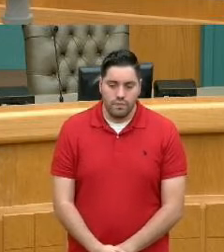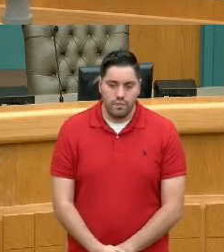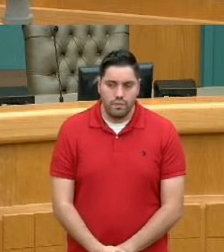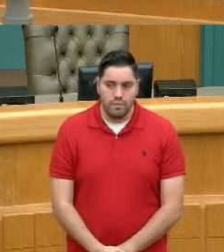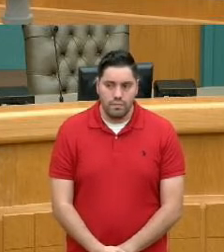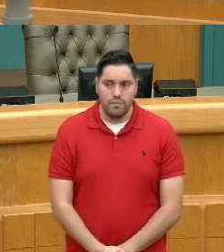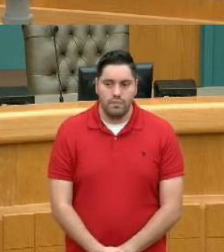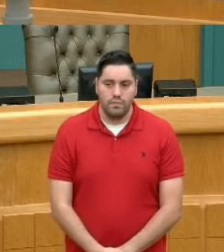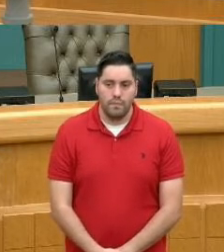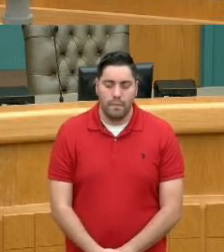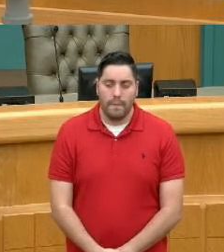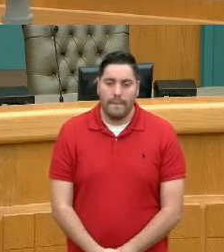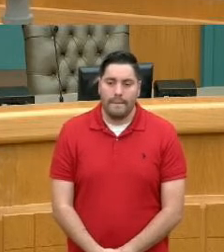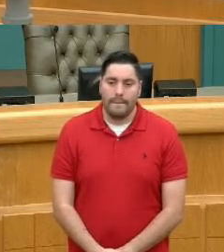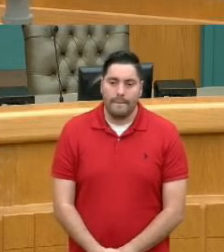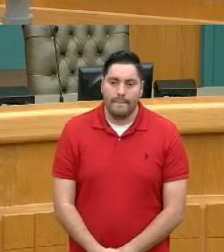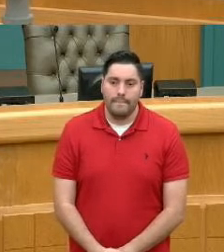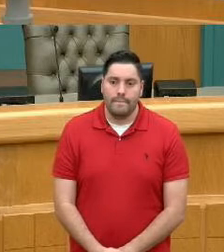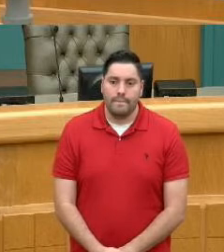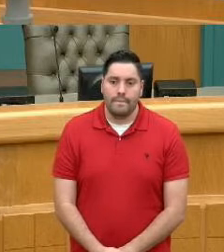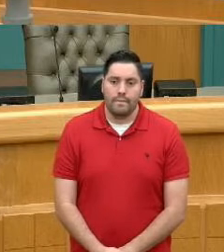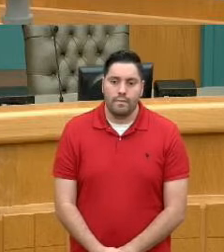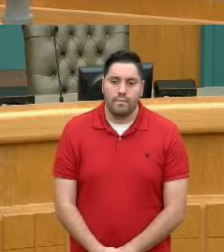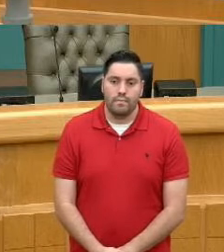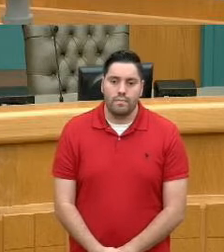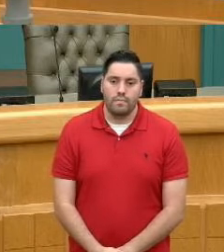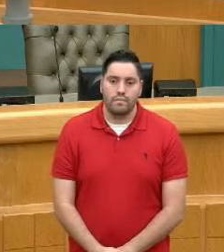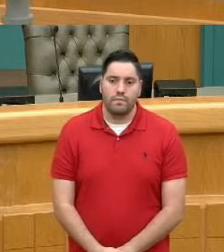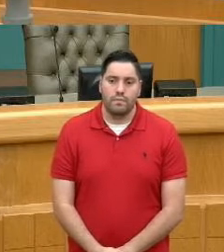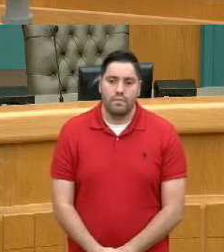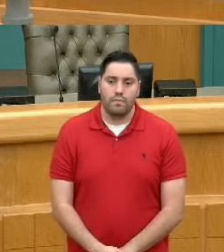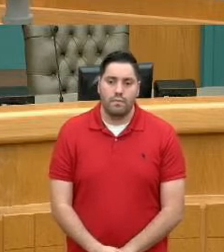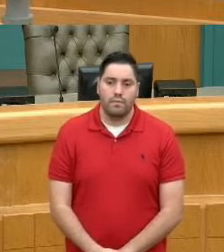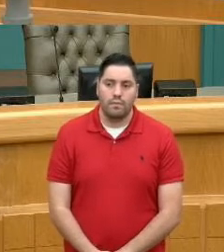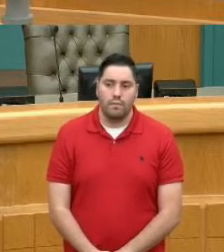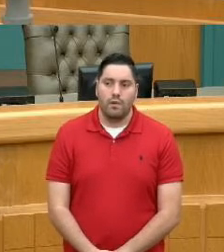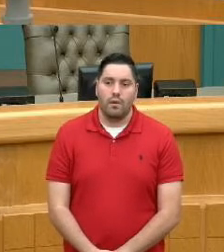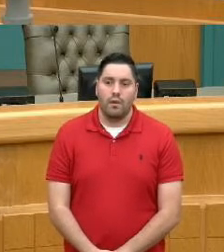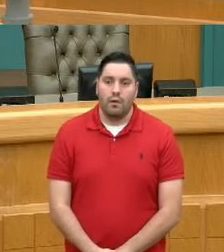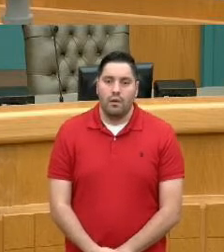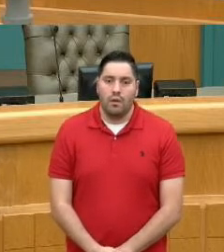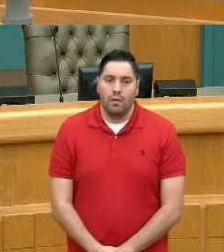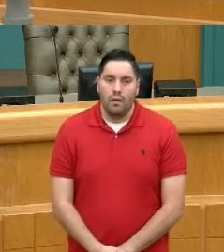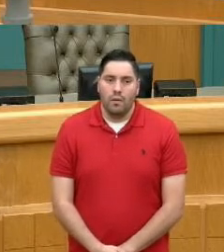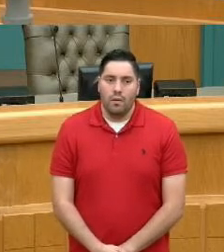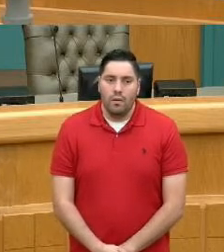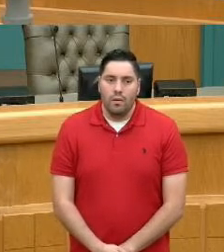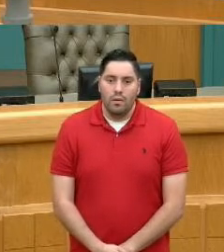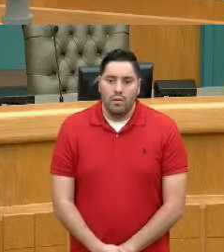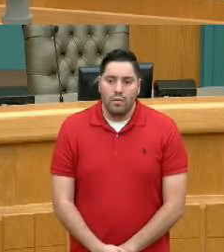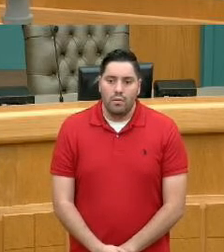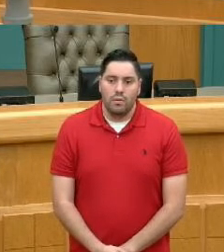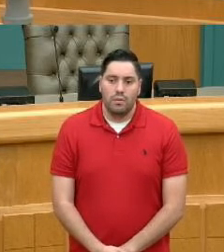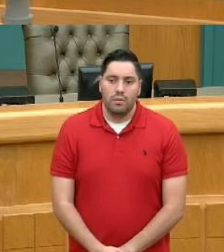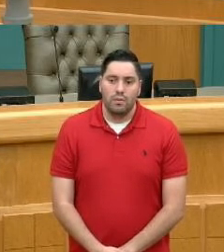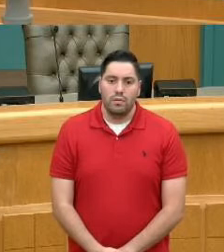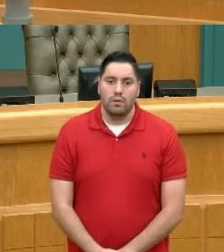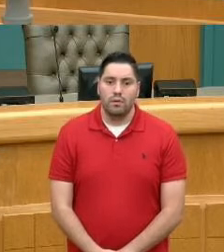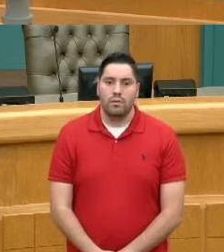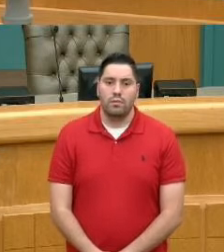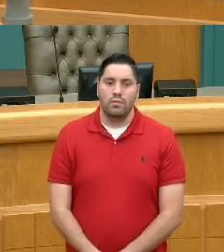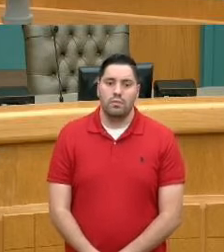entre 40 y 49 años. A la fecha se han llevado a cabo 7,383 pruebas por el virus entre el Distrito de Salud